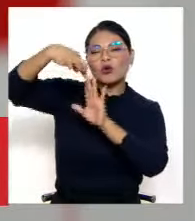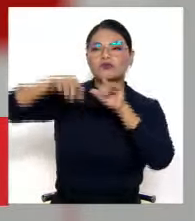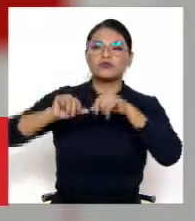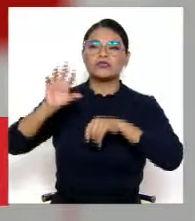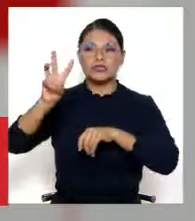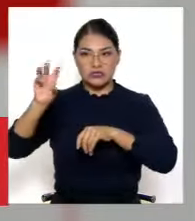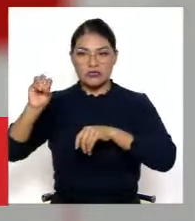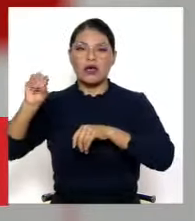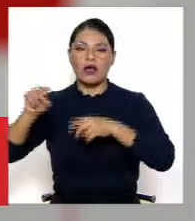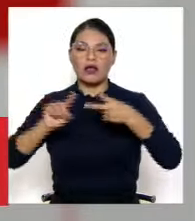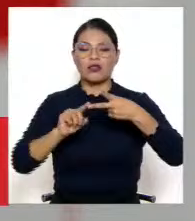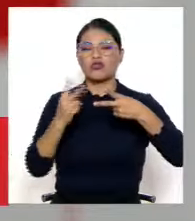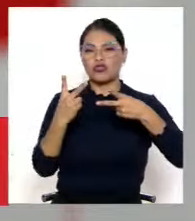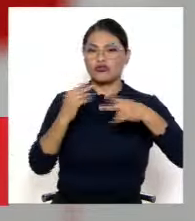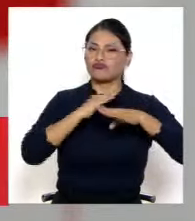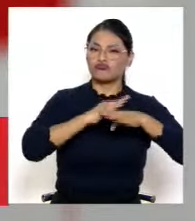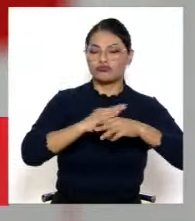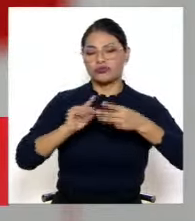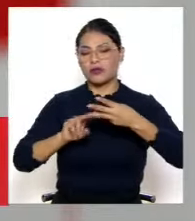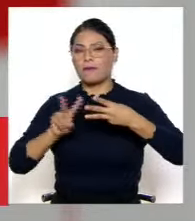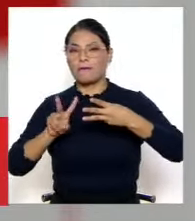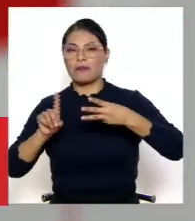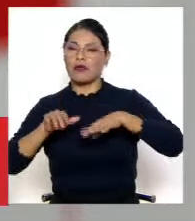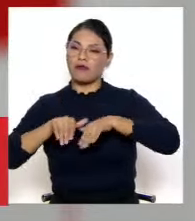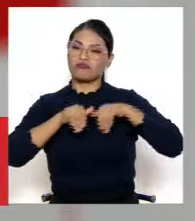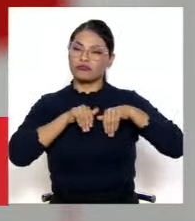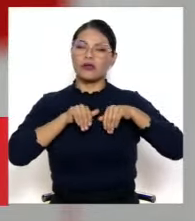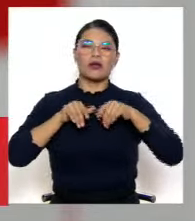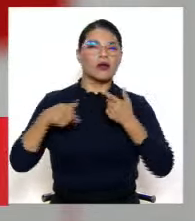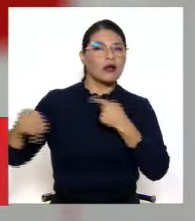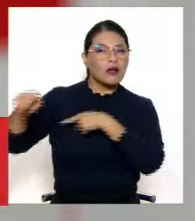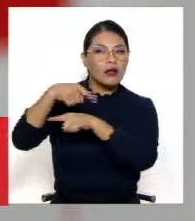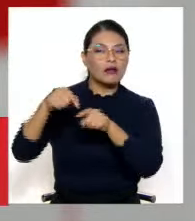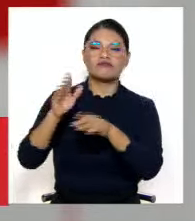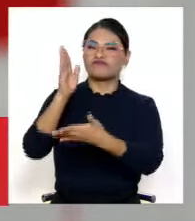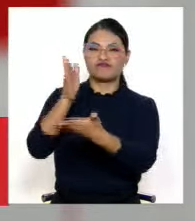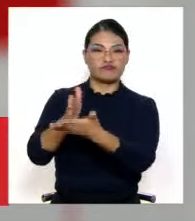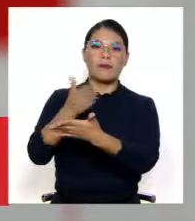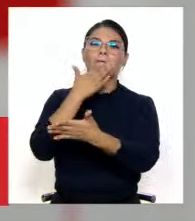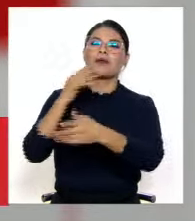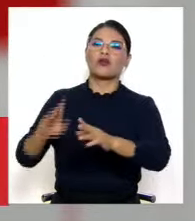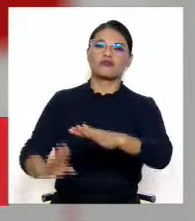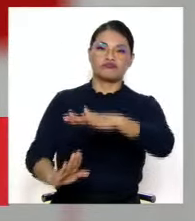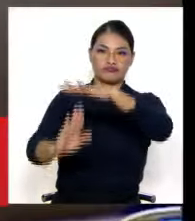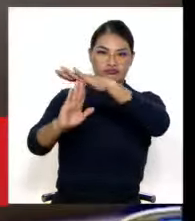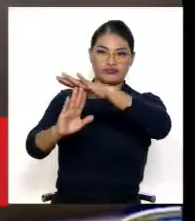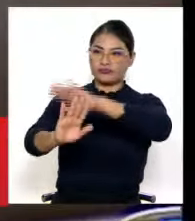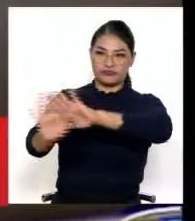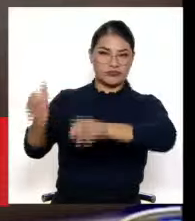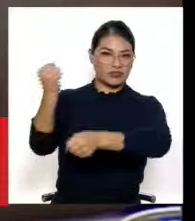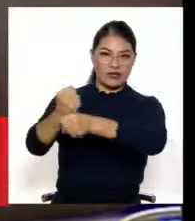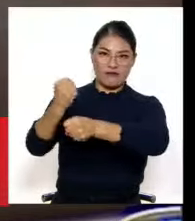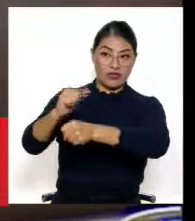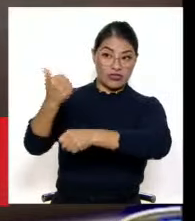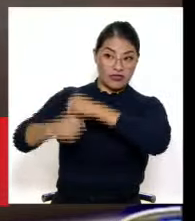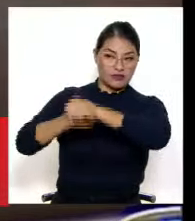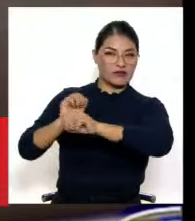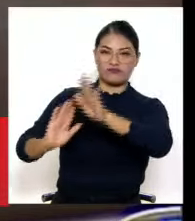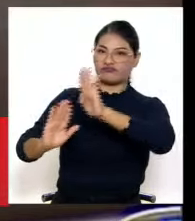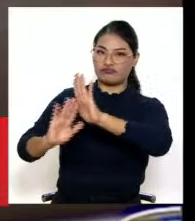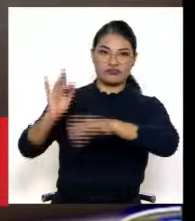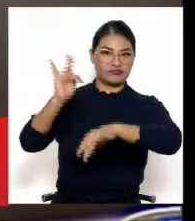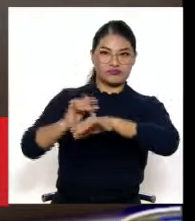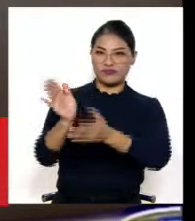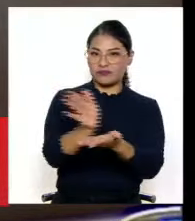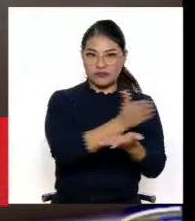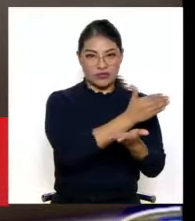abstenciones se salvó de una inhabilitación para ejercer cargos públicos por un periodo de 10 años posteriormente luego